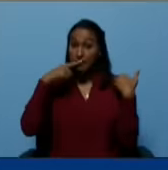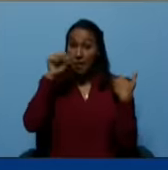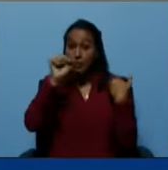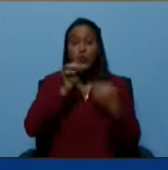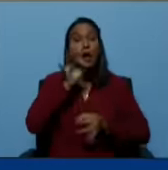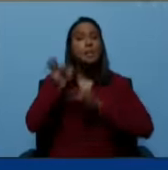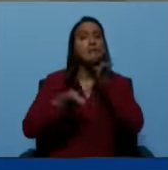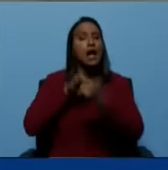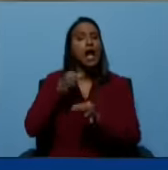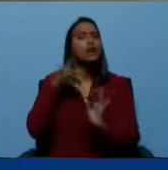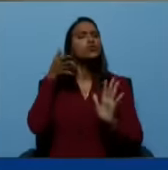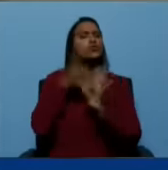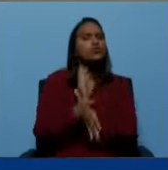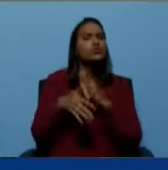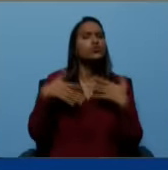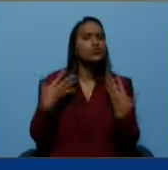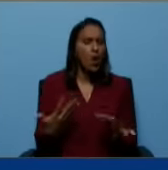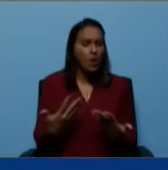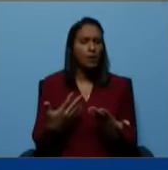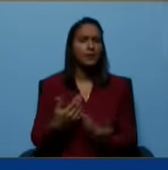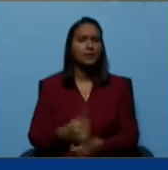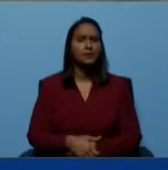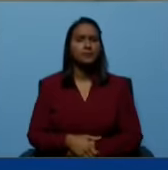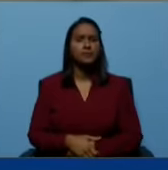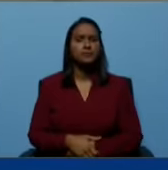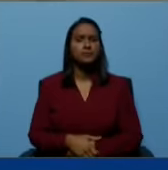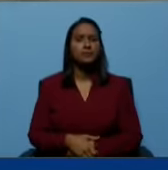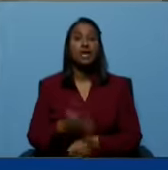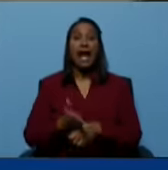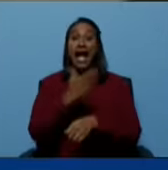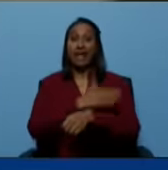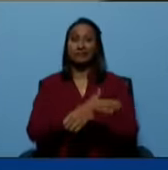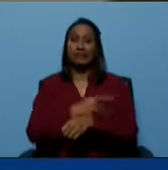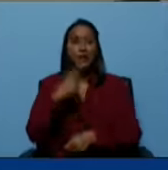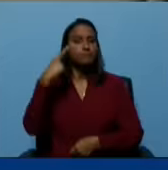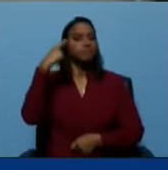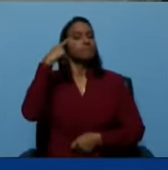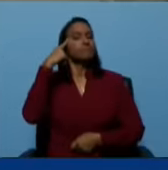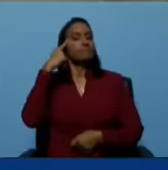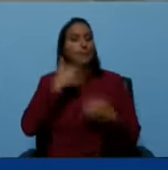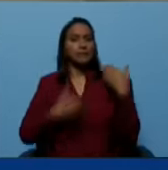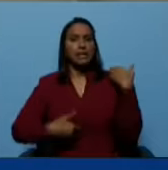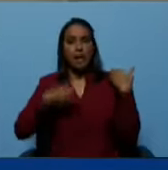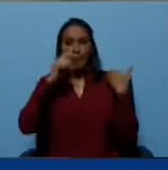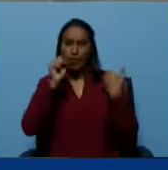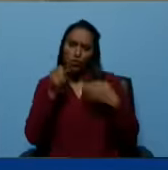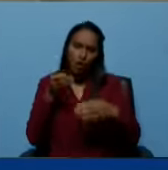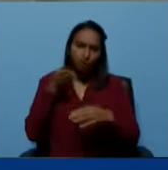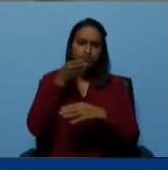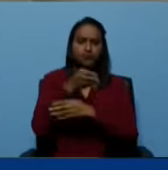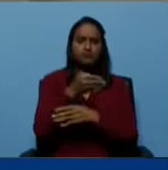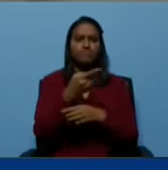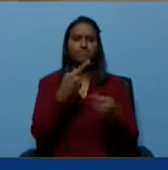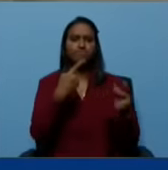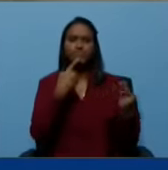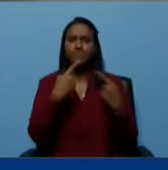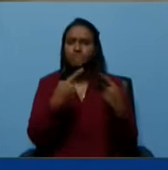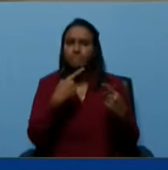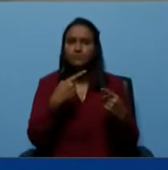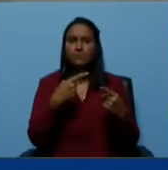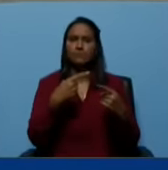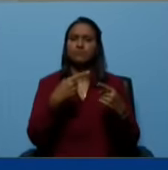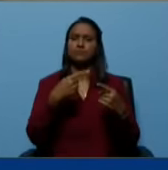cuando justamente acudió al máximo ente judicial de nuestro país para interponer este recurso que confiaba en la